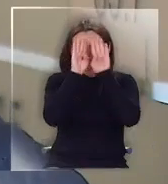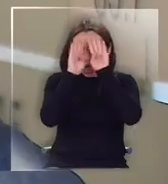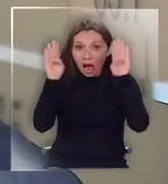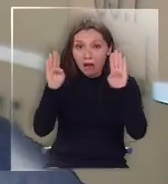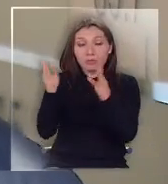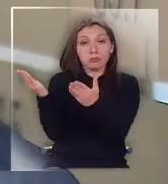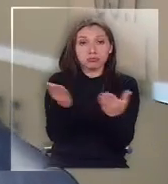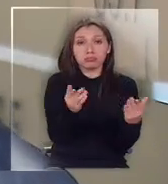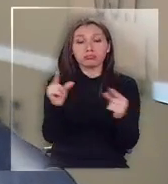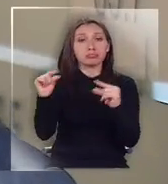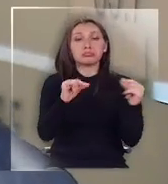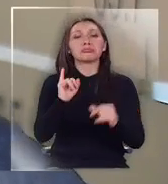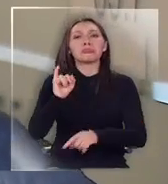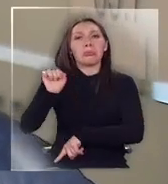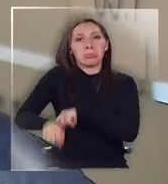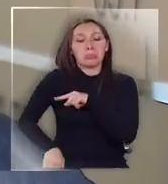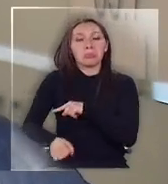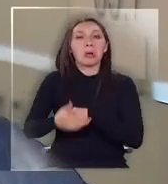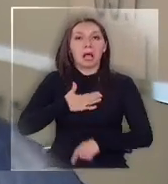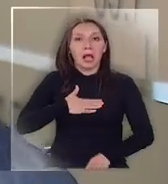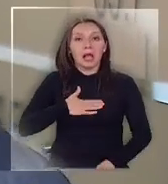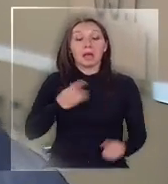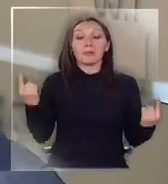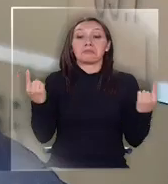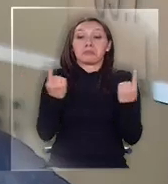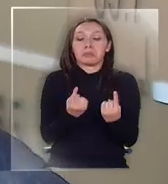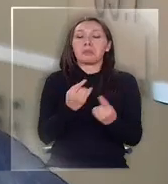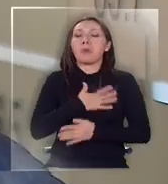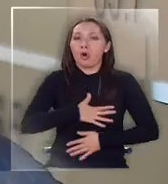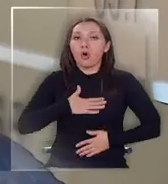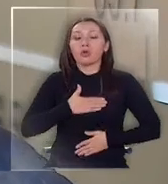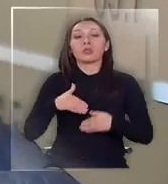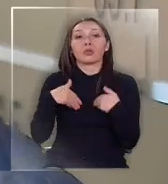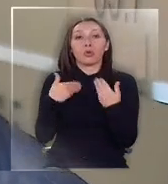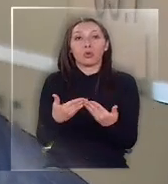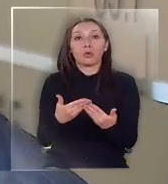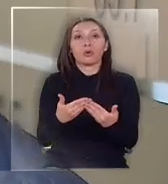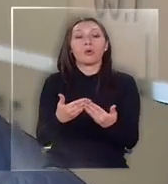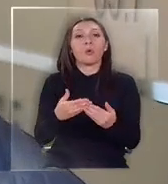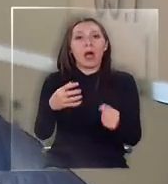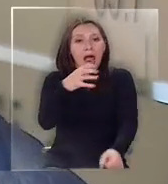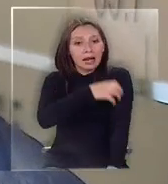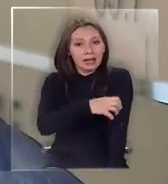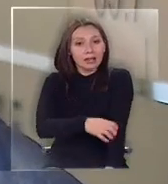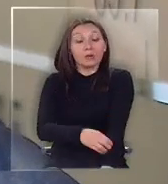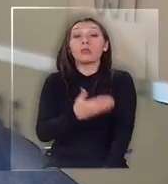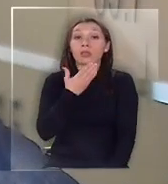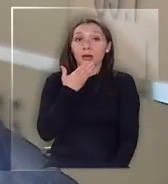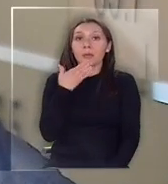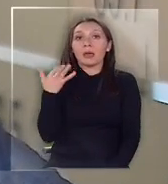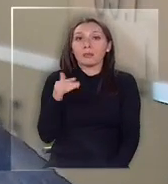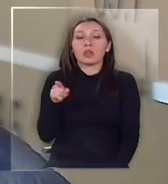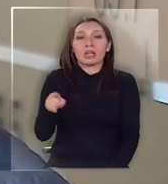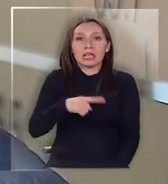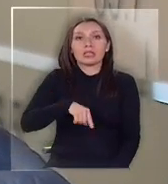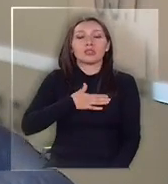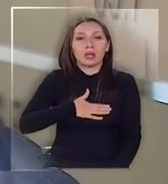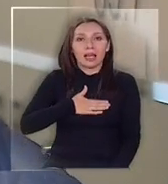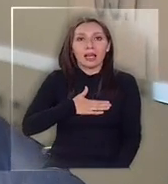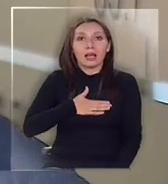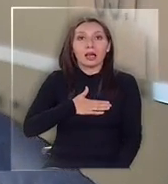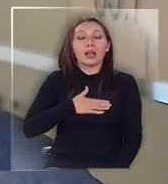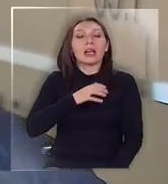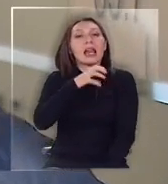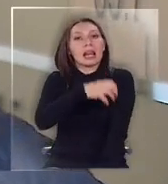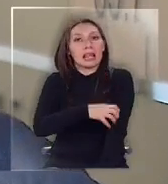y felices accedieron y por lo tanto estamos muy contentos además les ofrecimos hacerlo desde regiones porque sabíamos que una de las cosas que ellos querían era Precisamente en